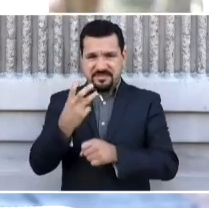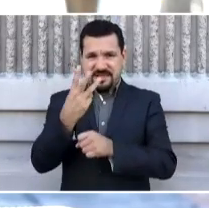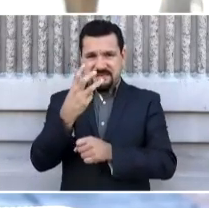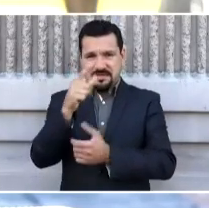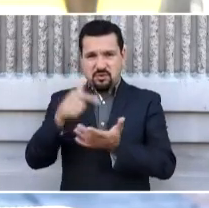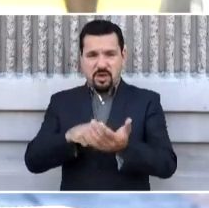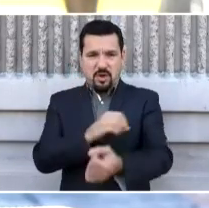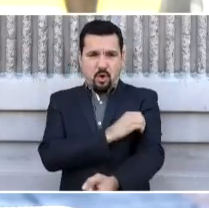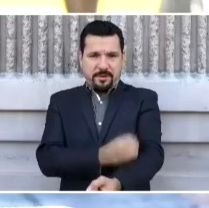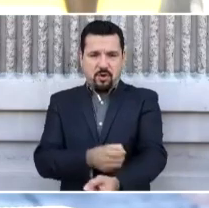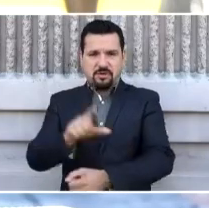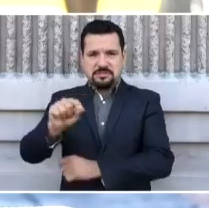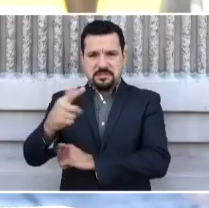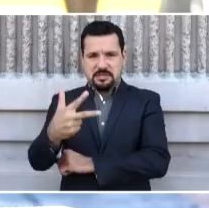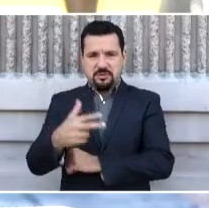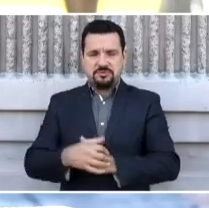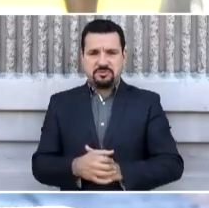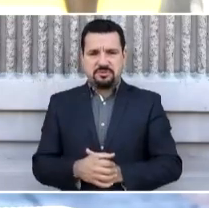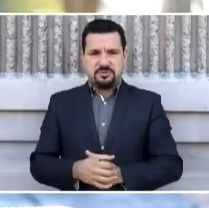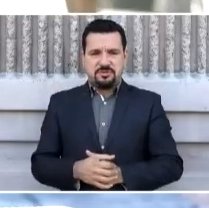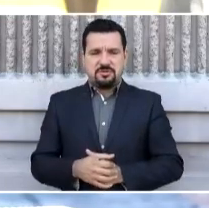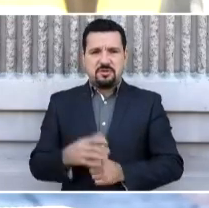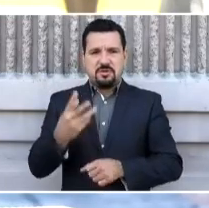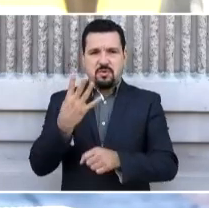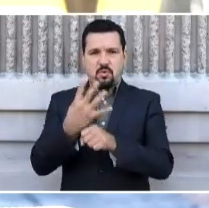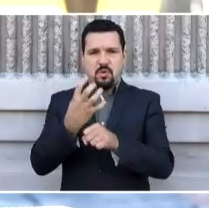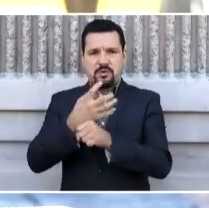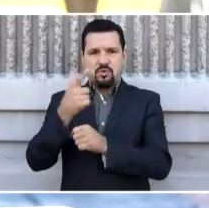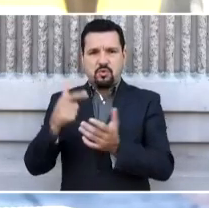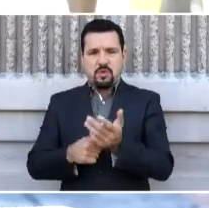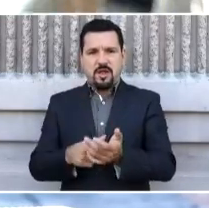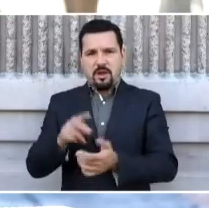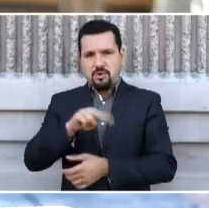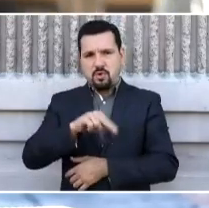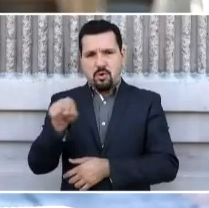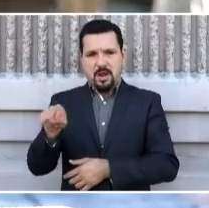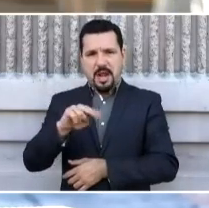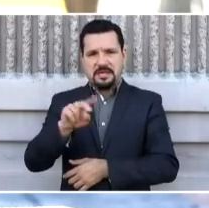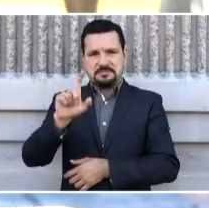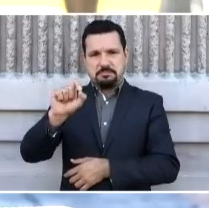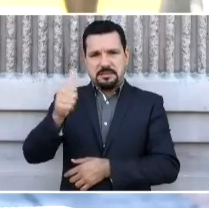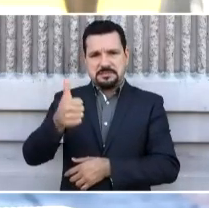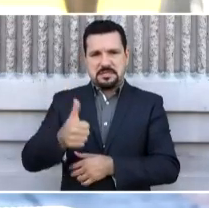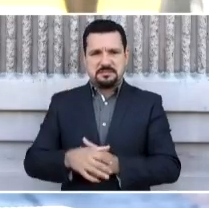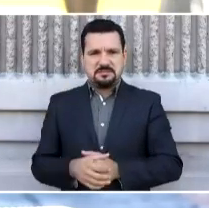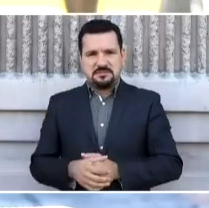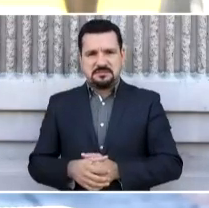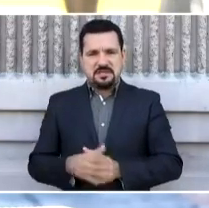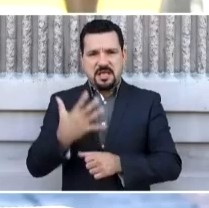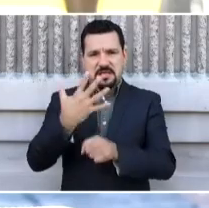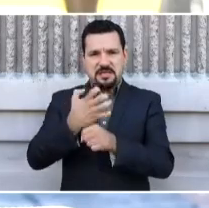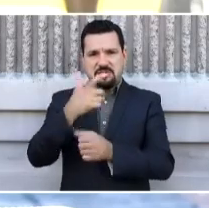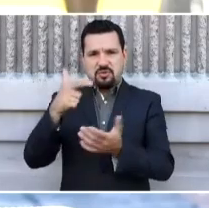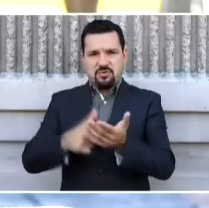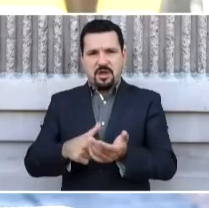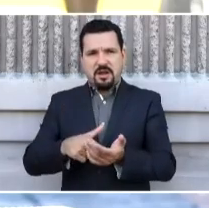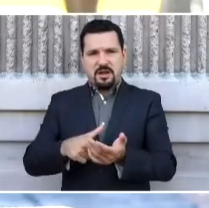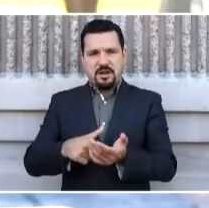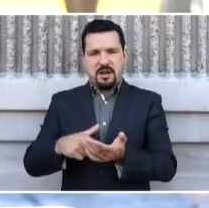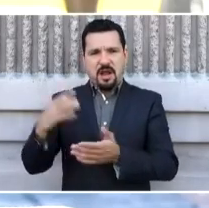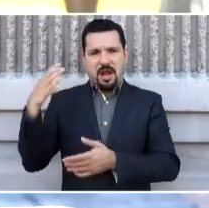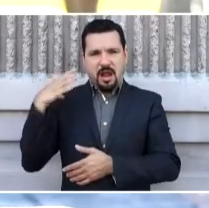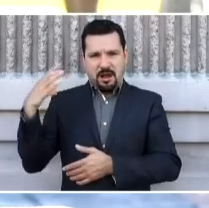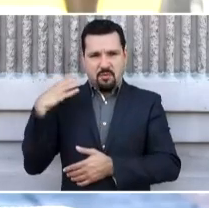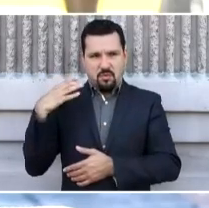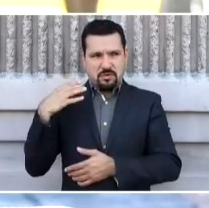Cajeme, que tiene 78. En cuarto lugar, Nogales, con 26. Y luego en quinto lugar, Caborca, que